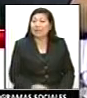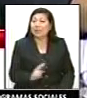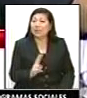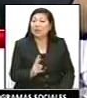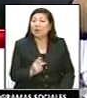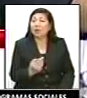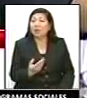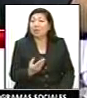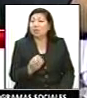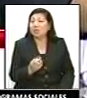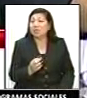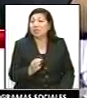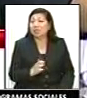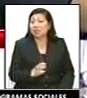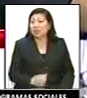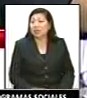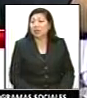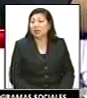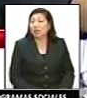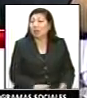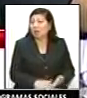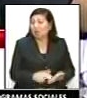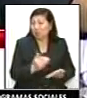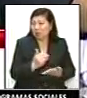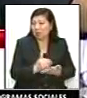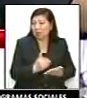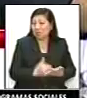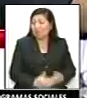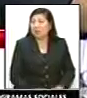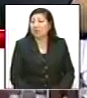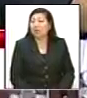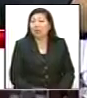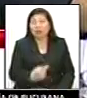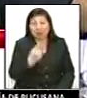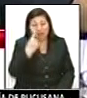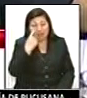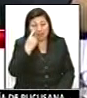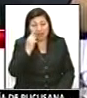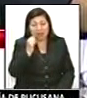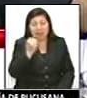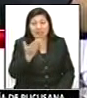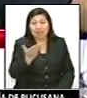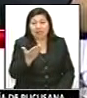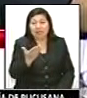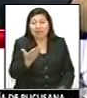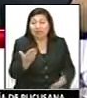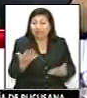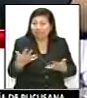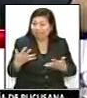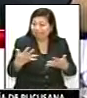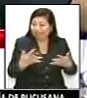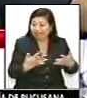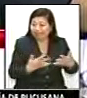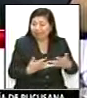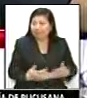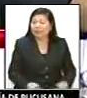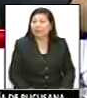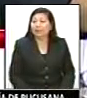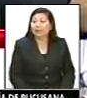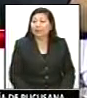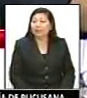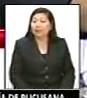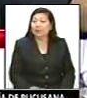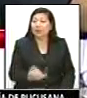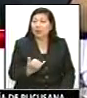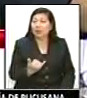de ver, pero si yo apruebo este artículo, a ver qué fiscales supremos encajan en este artículo hoy